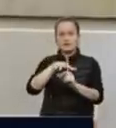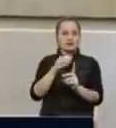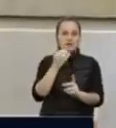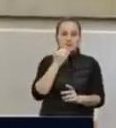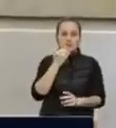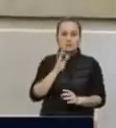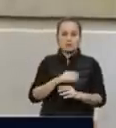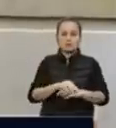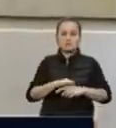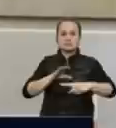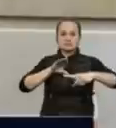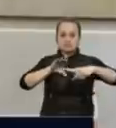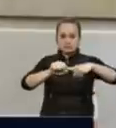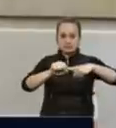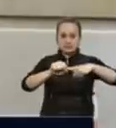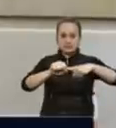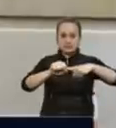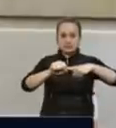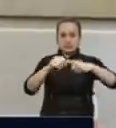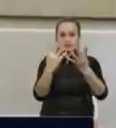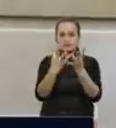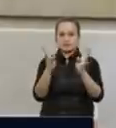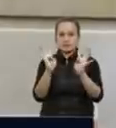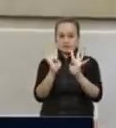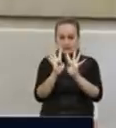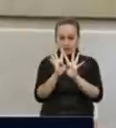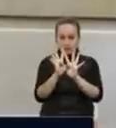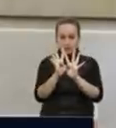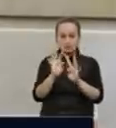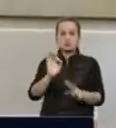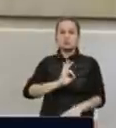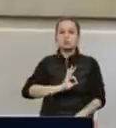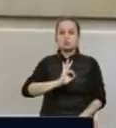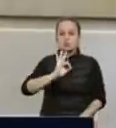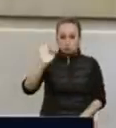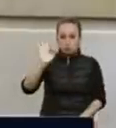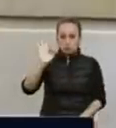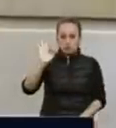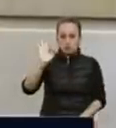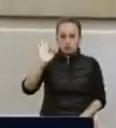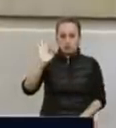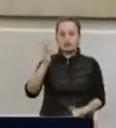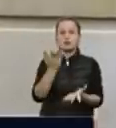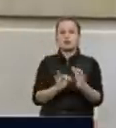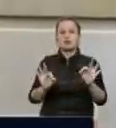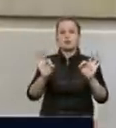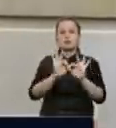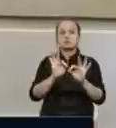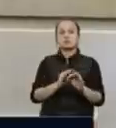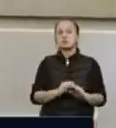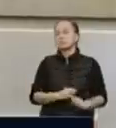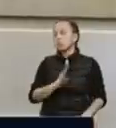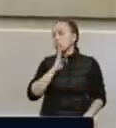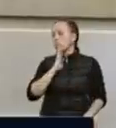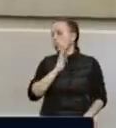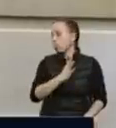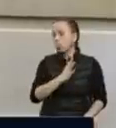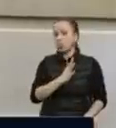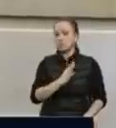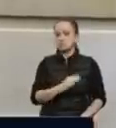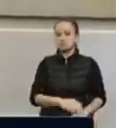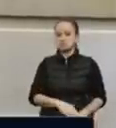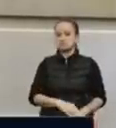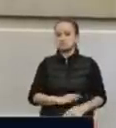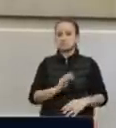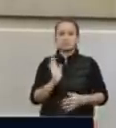atender citaciones del Senado. Nunca he tenido la intención de desatender citaciones